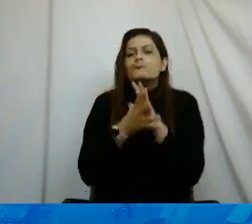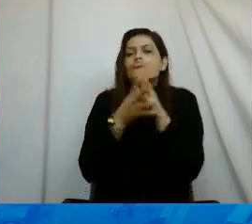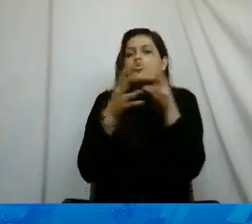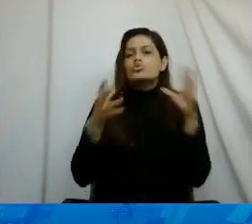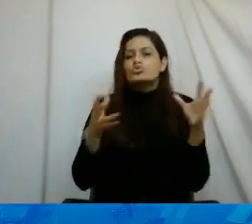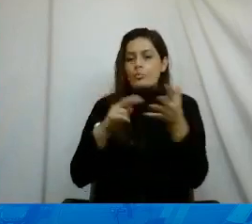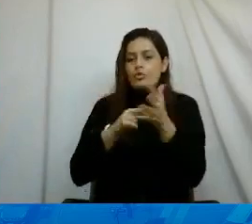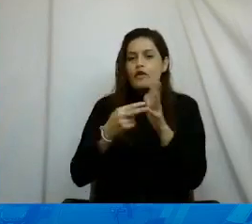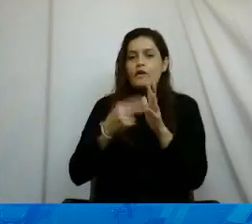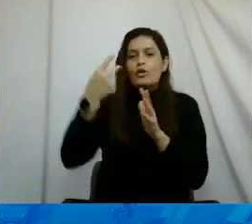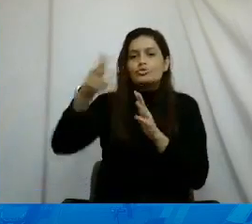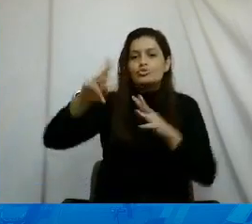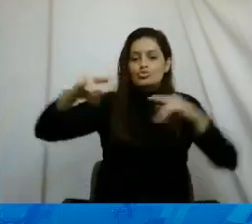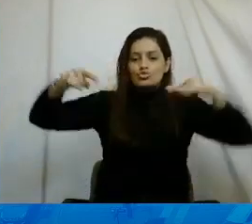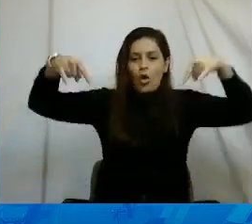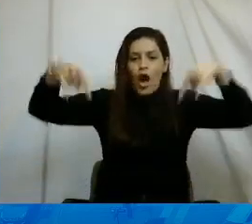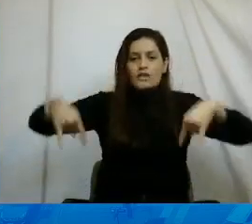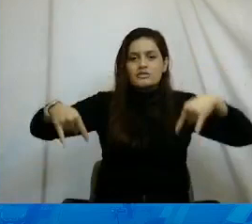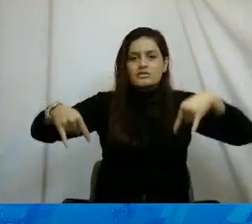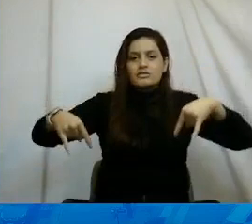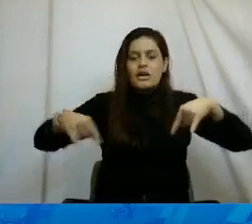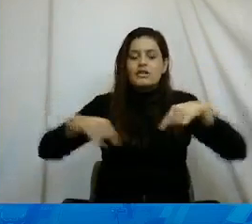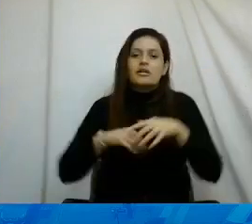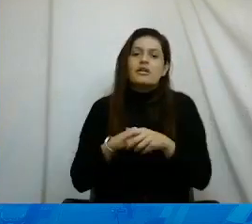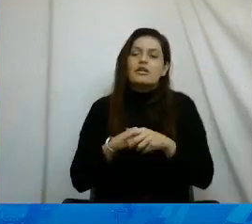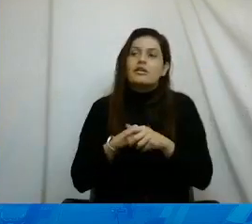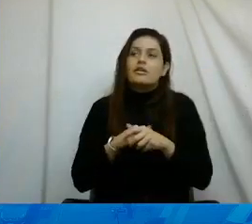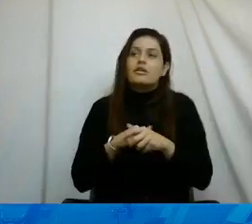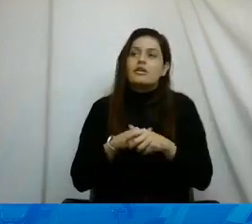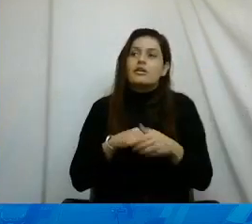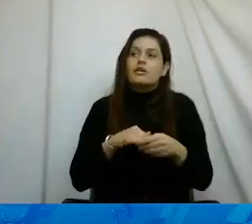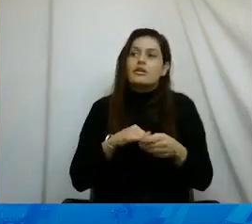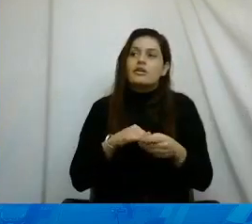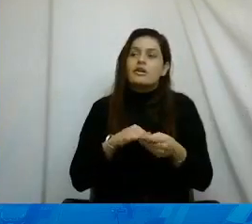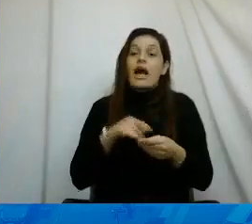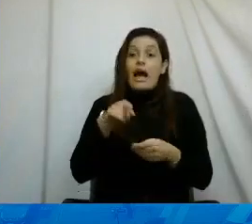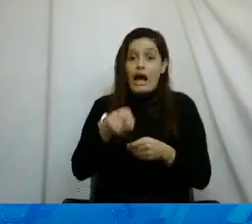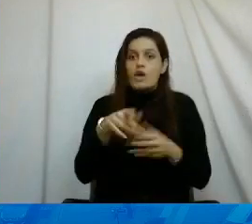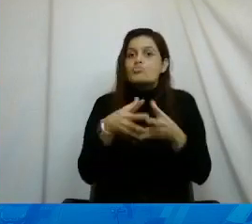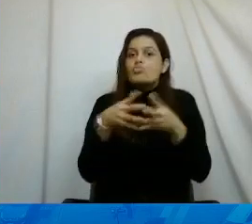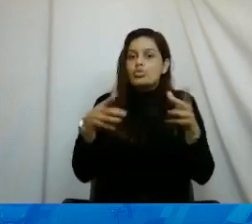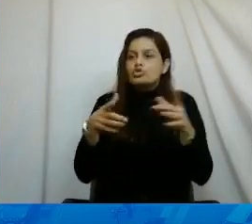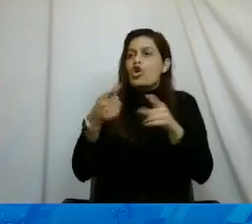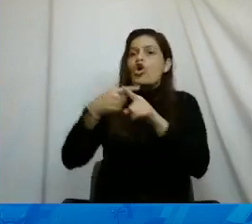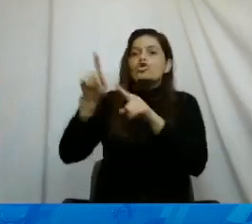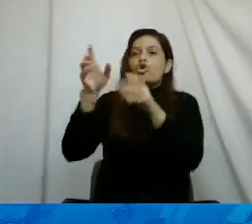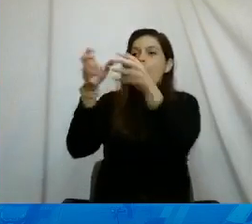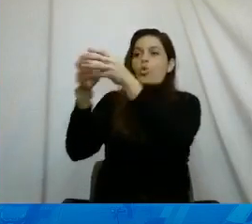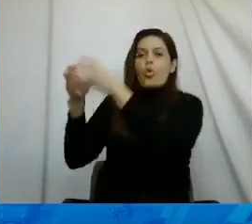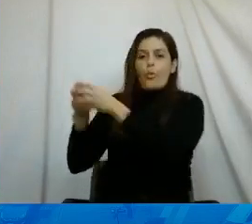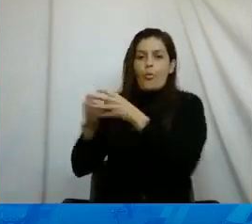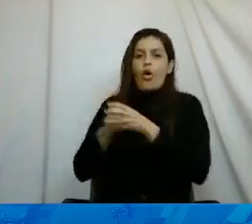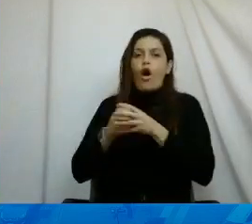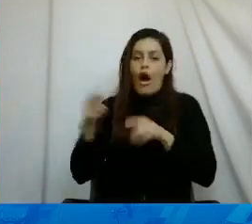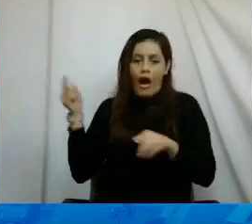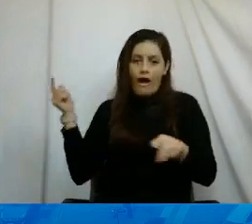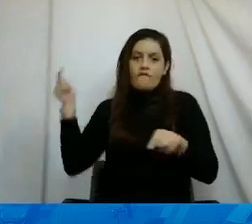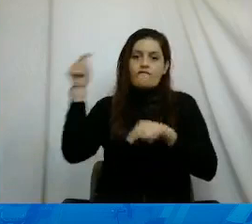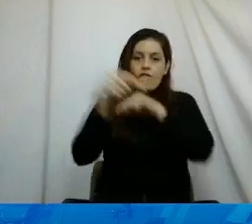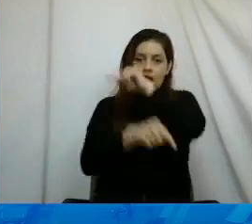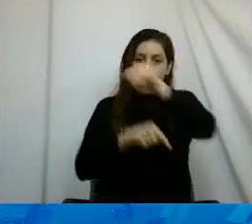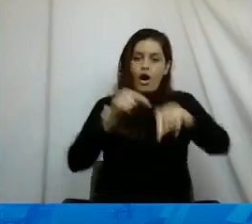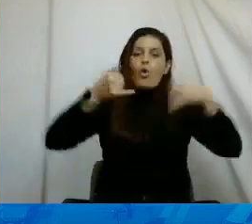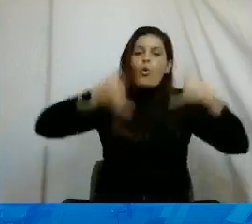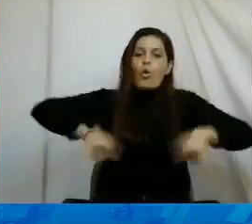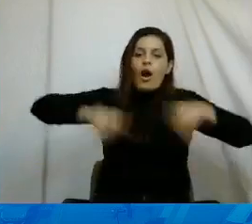su cancha. Los conejos han construido madrigueras, ahí juegan muchas series y además reciben otros equipos. Y destacar que